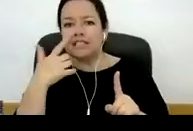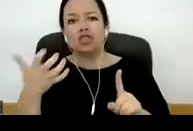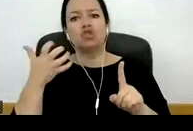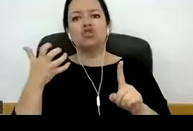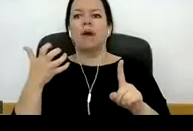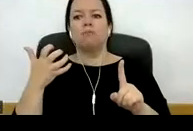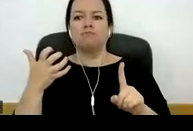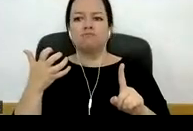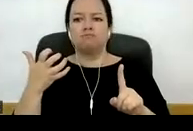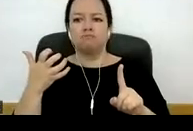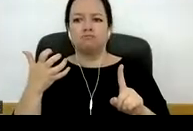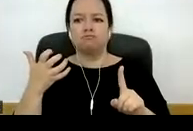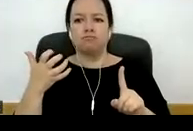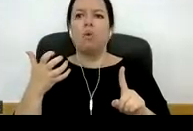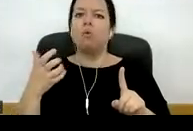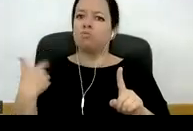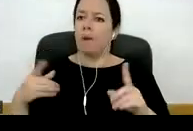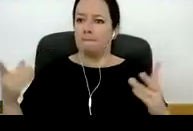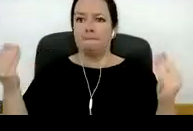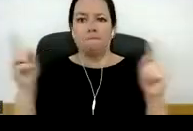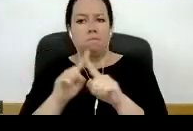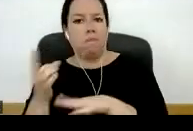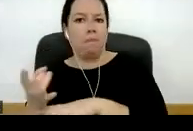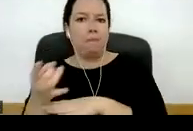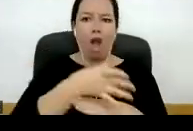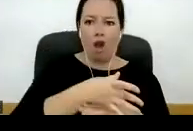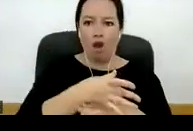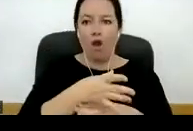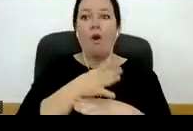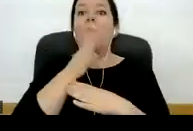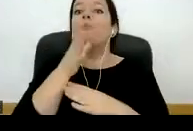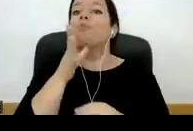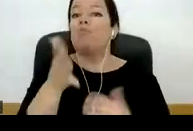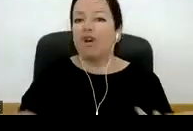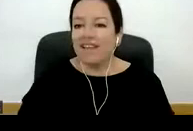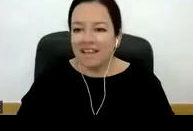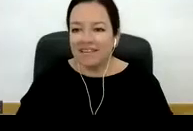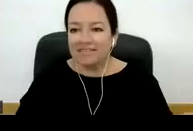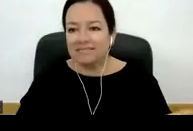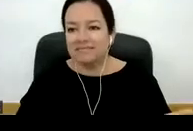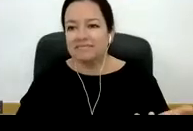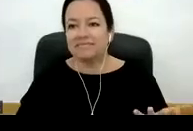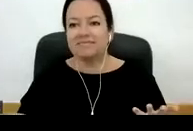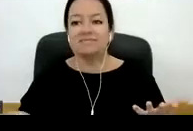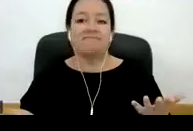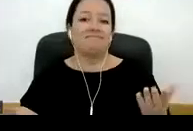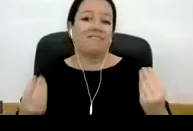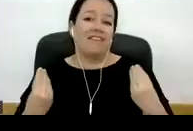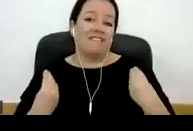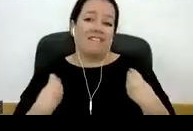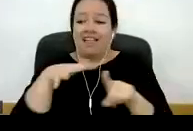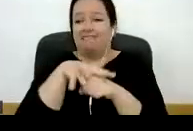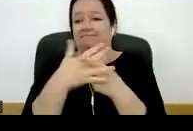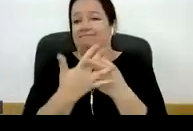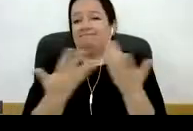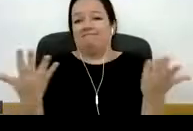aquí un progreso importante que seguramente tiene mucho que ver pues, con los cambios